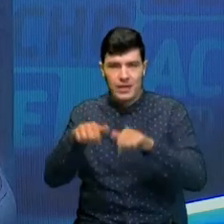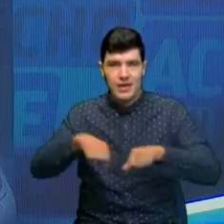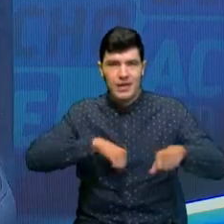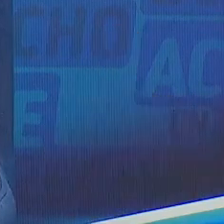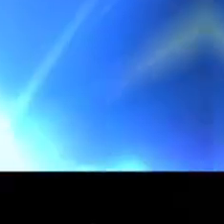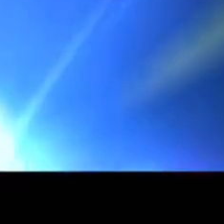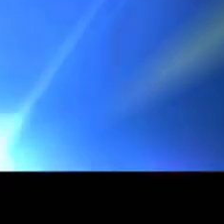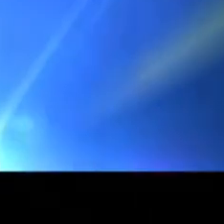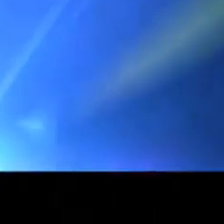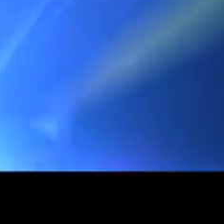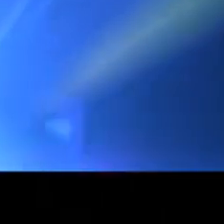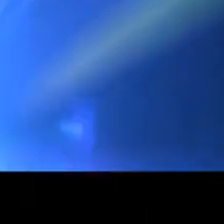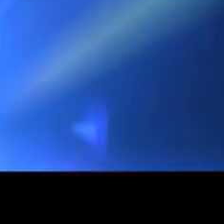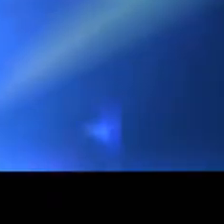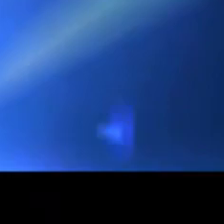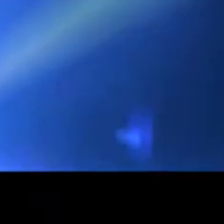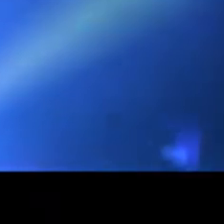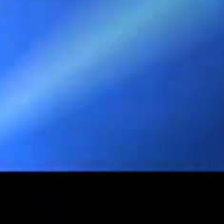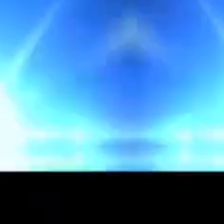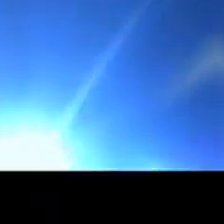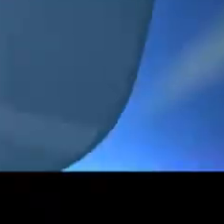Derecho.